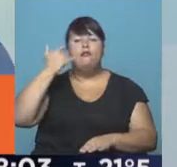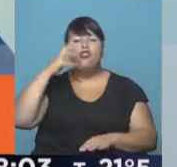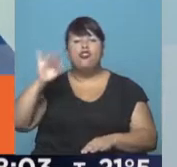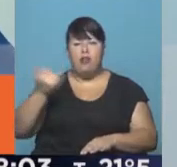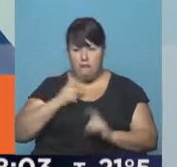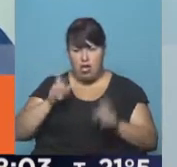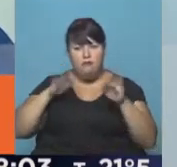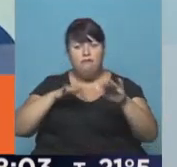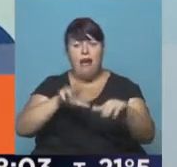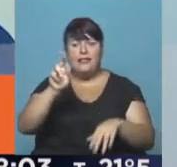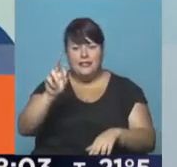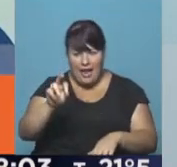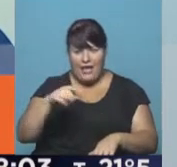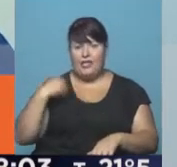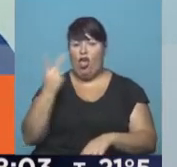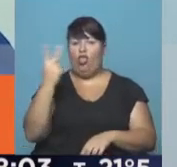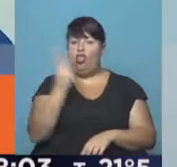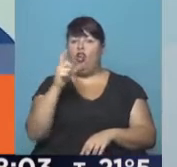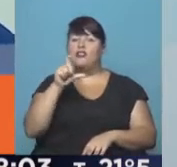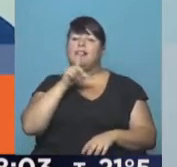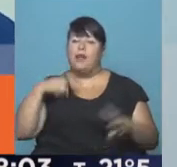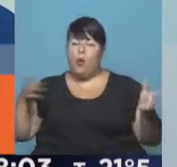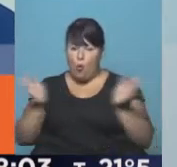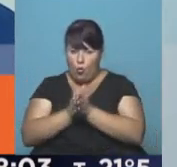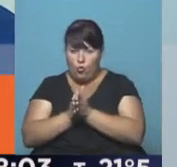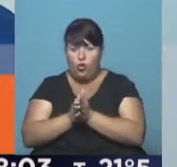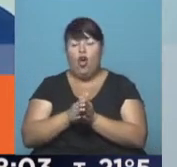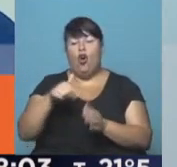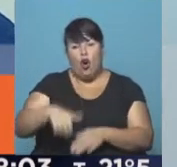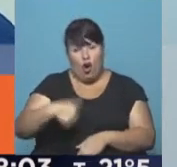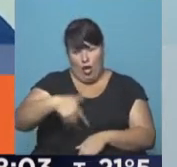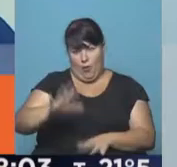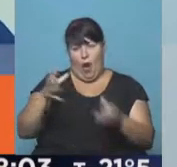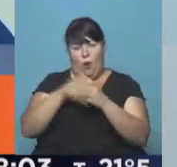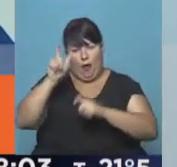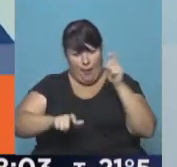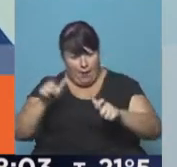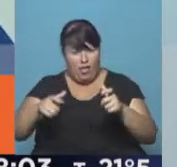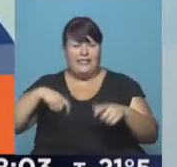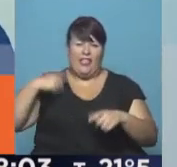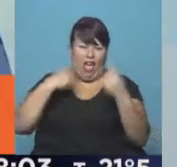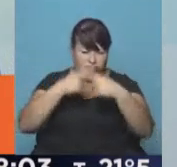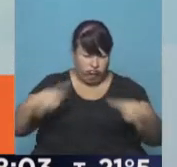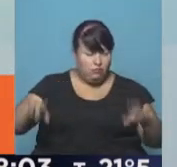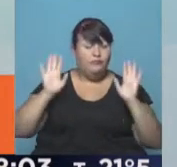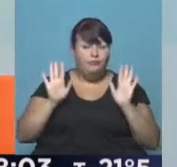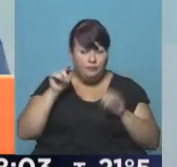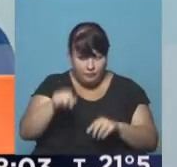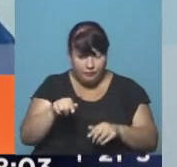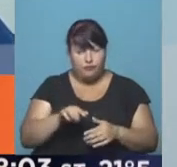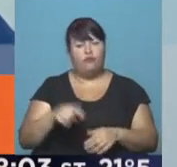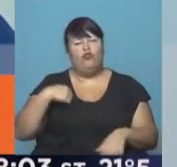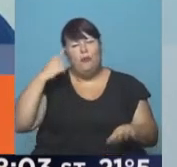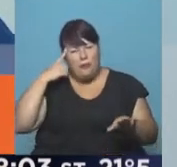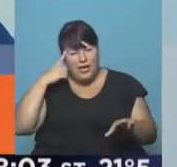Un termómetro lo vamos a tener el 30 de marzo, la movilización que vamos a hacer, donde varios sindicatos de la CGT van a estar presentes,